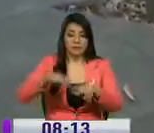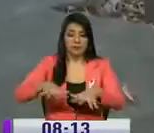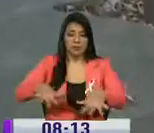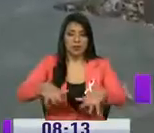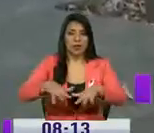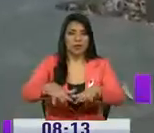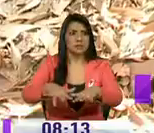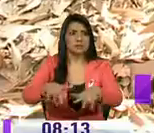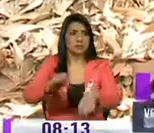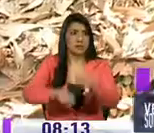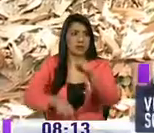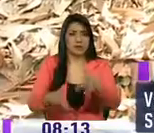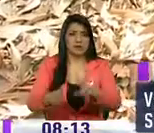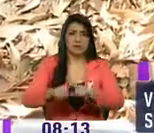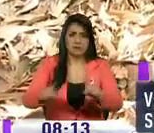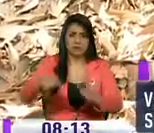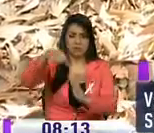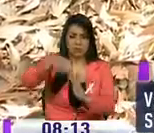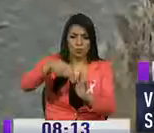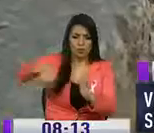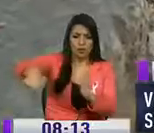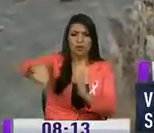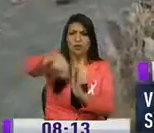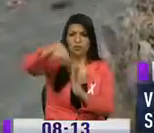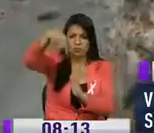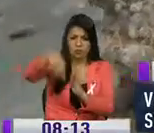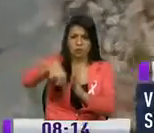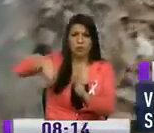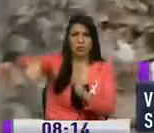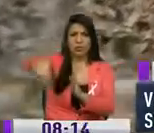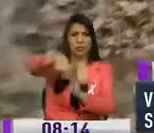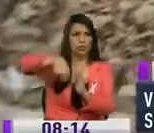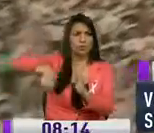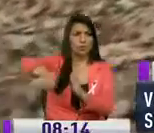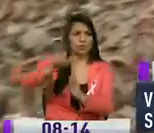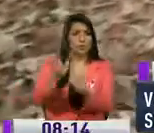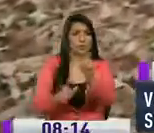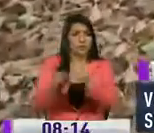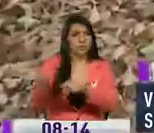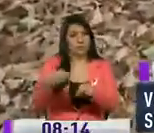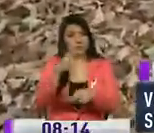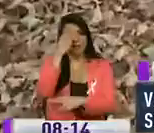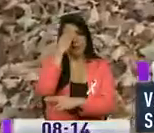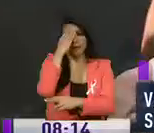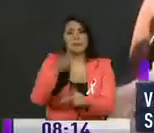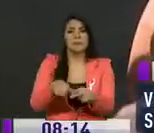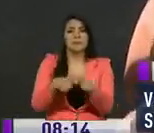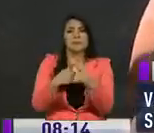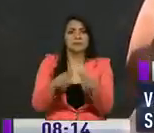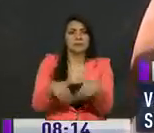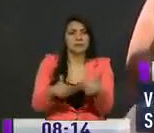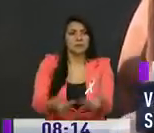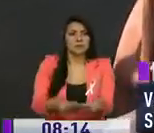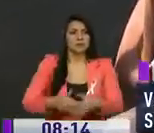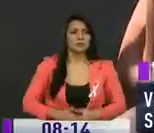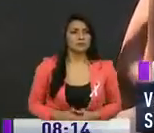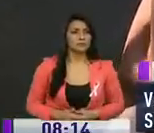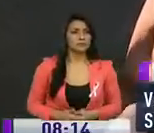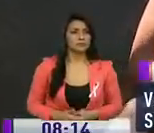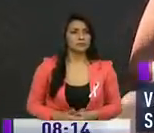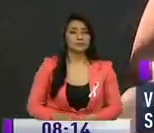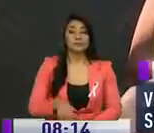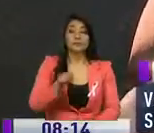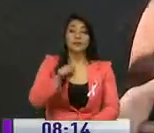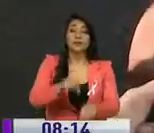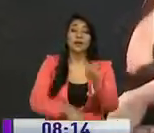pareciera ser que no hay daño, pero hay un hueco enorme. Algunos moradores del sitio saben cuál fue su origen. Ese daño está ahí